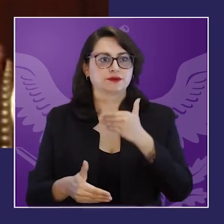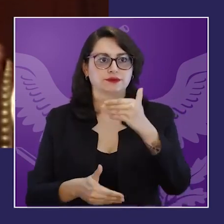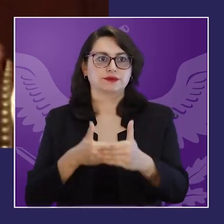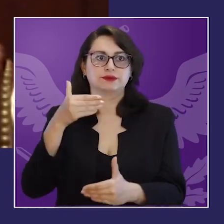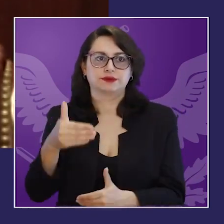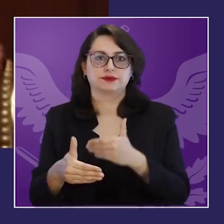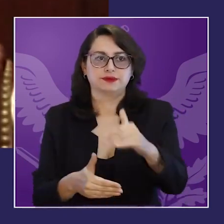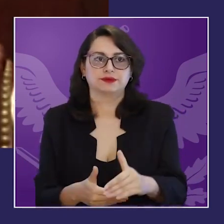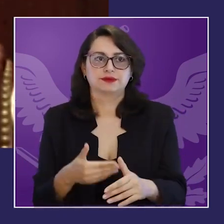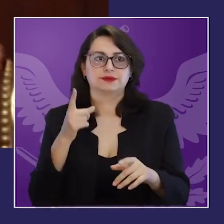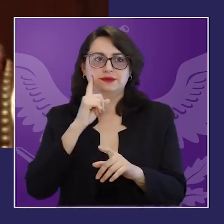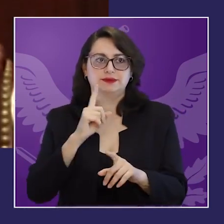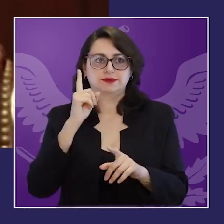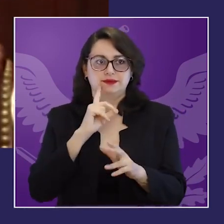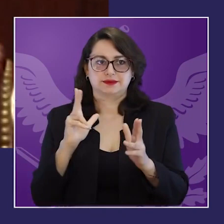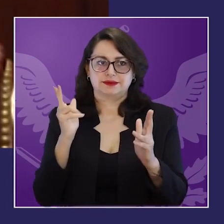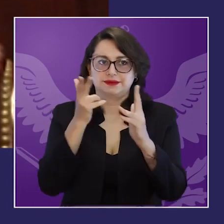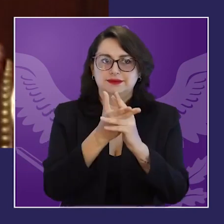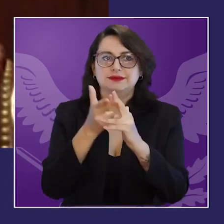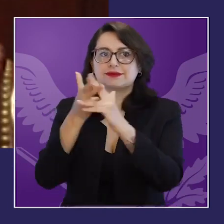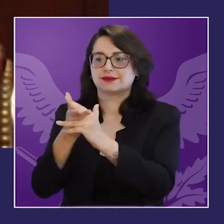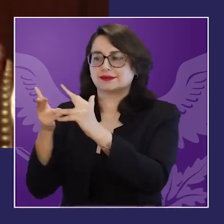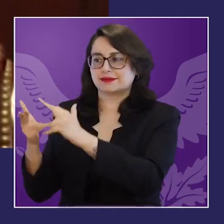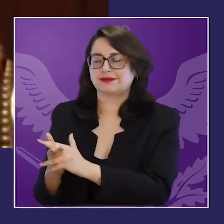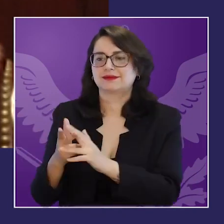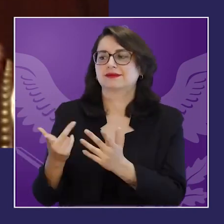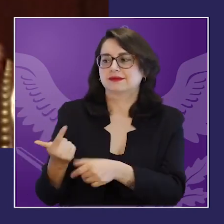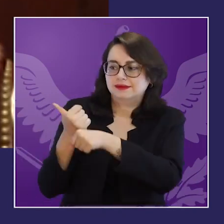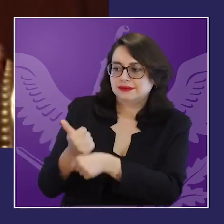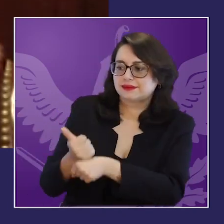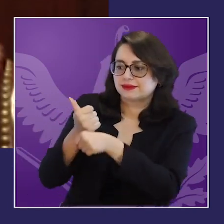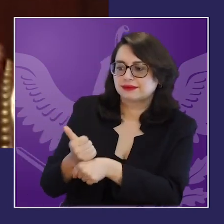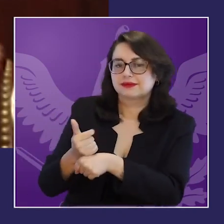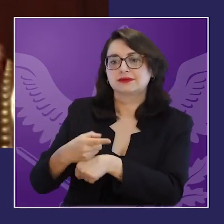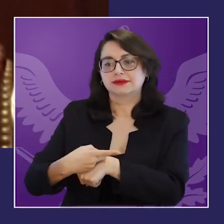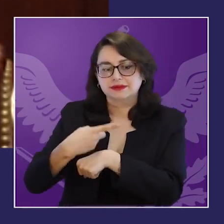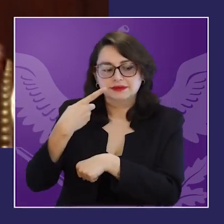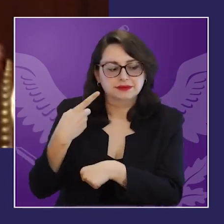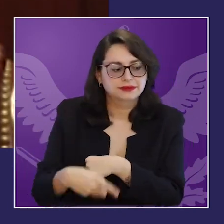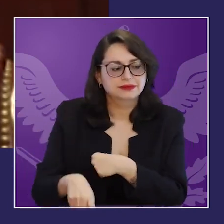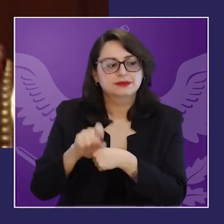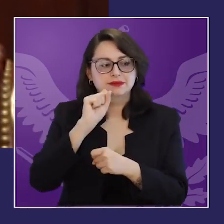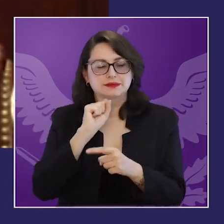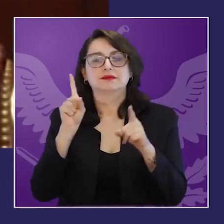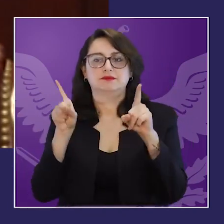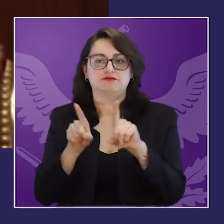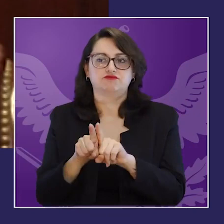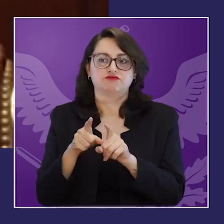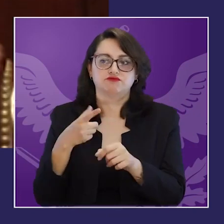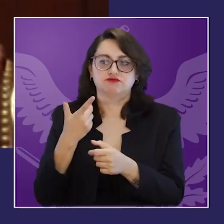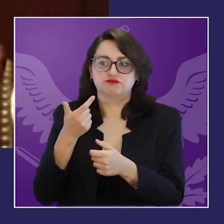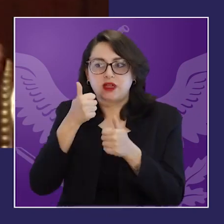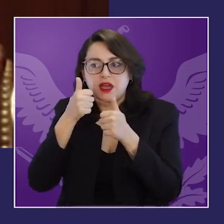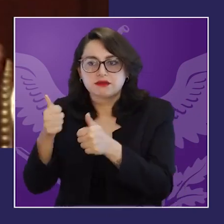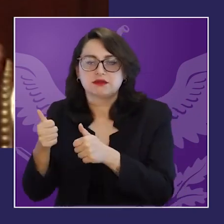la participación de las víctimas, y no es solamente un proceso que tiene en el centro el feminicida. O sea, si tiene en el centro la